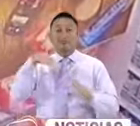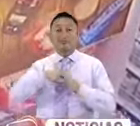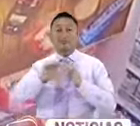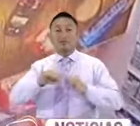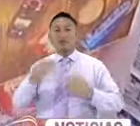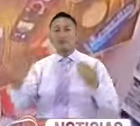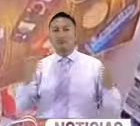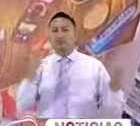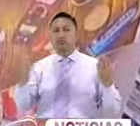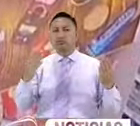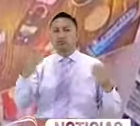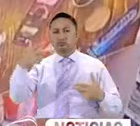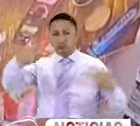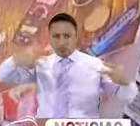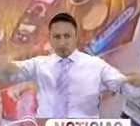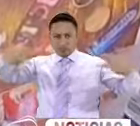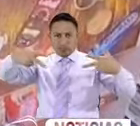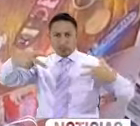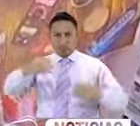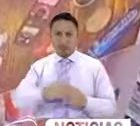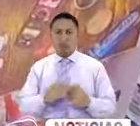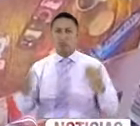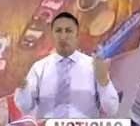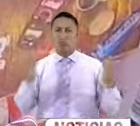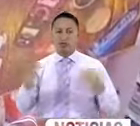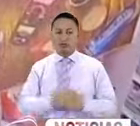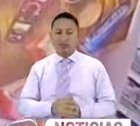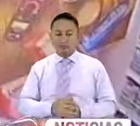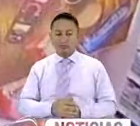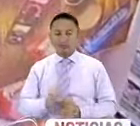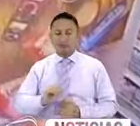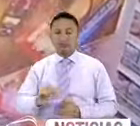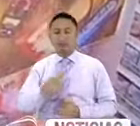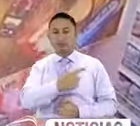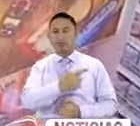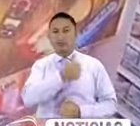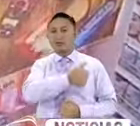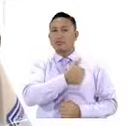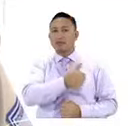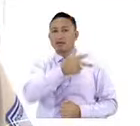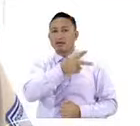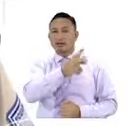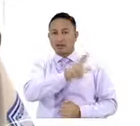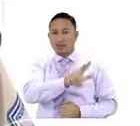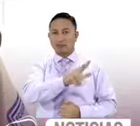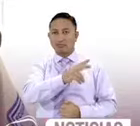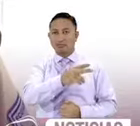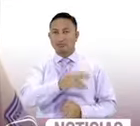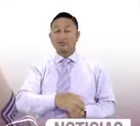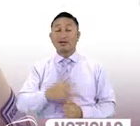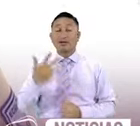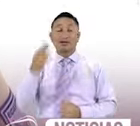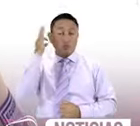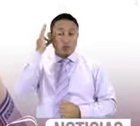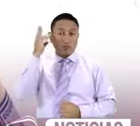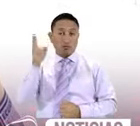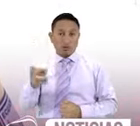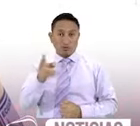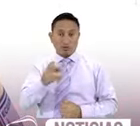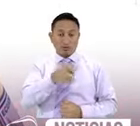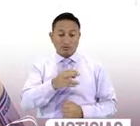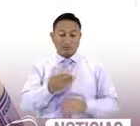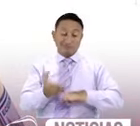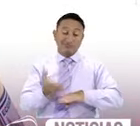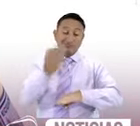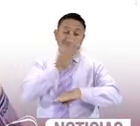las cámaras de seguridad, llegaron a la conclusión que son las mismas. Estas tres mujeres ya habían venido haciendo